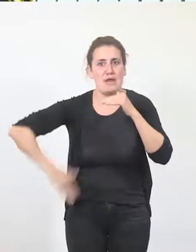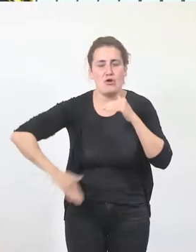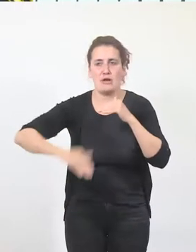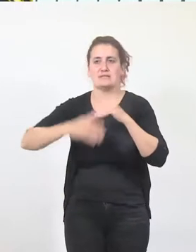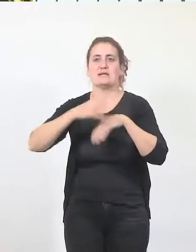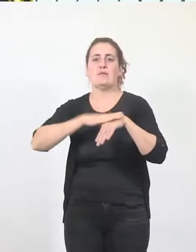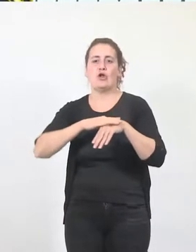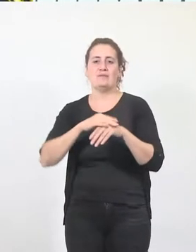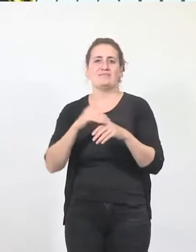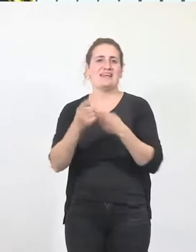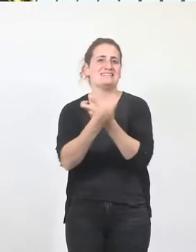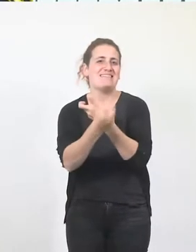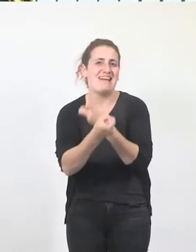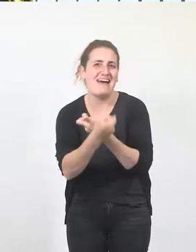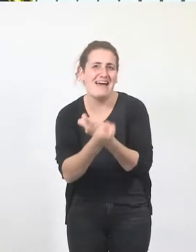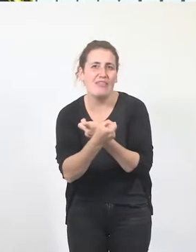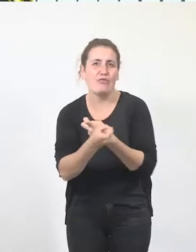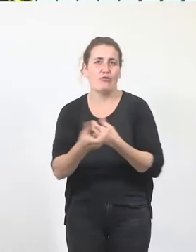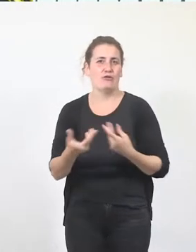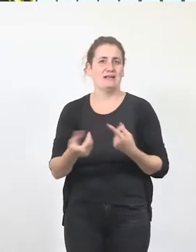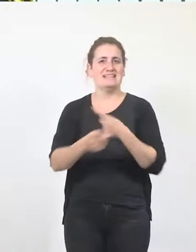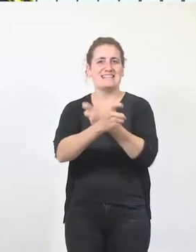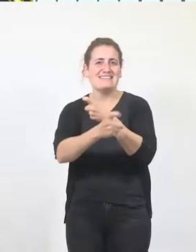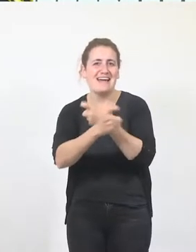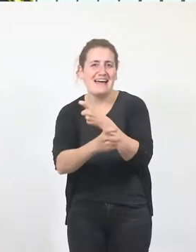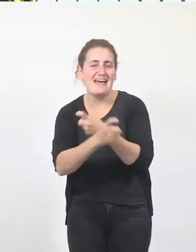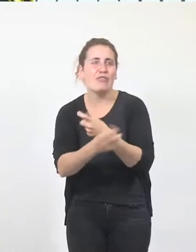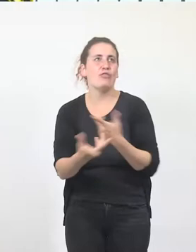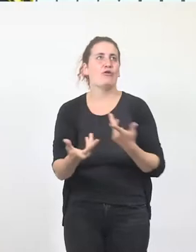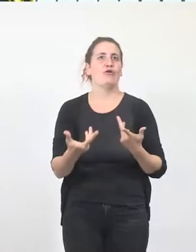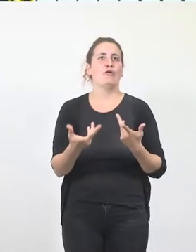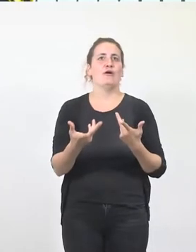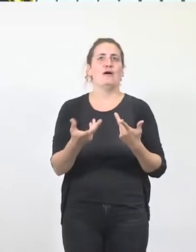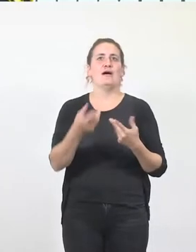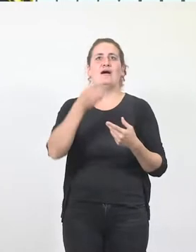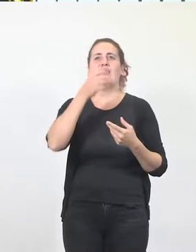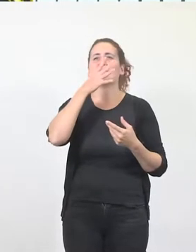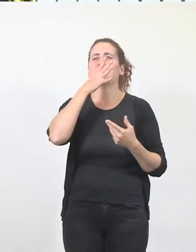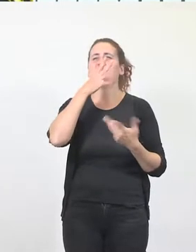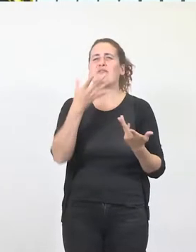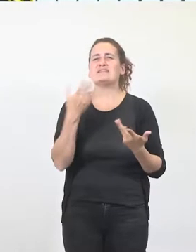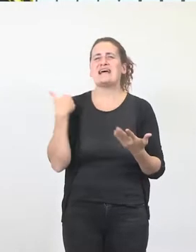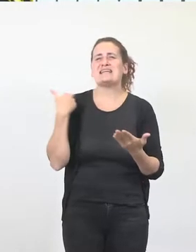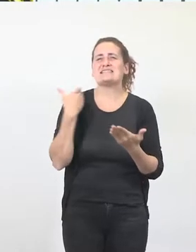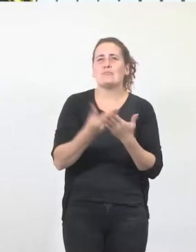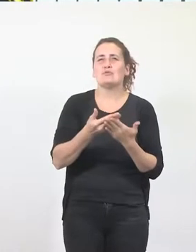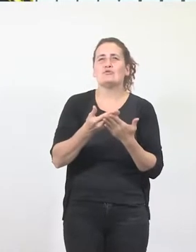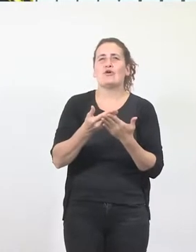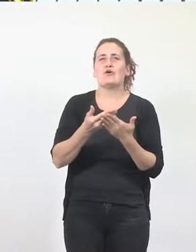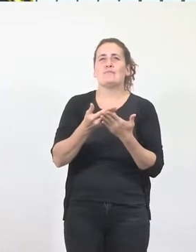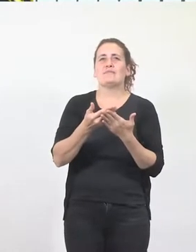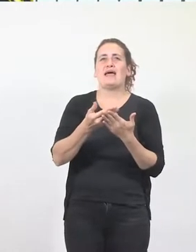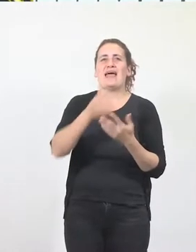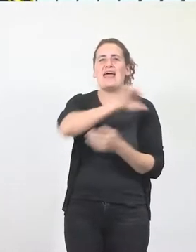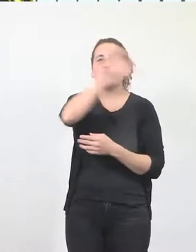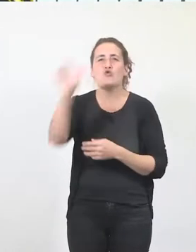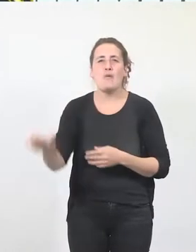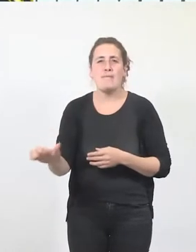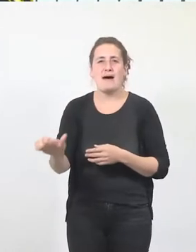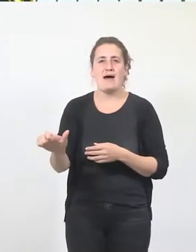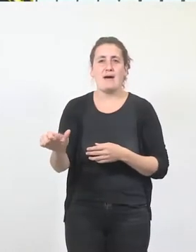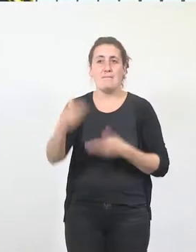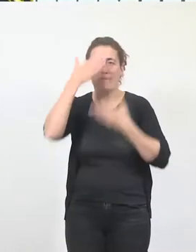qué punto está chantajeado en ese sentido el Estado español? ¿Está chantajeado Europa? ¿Está chantajeada